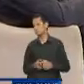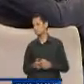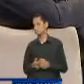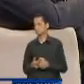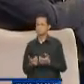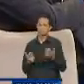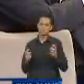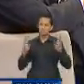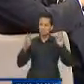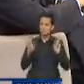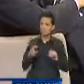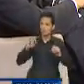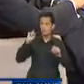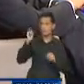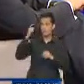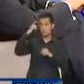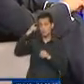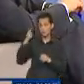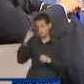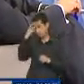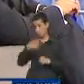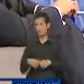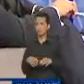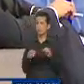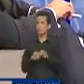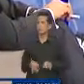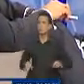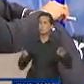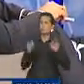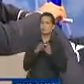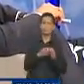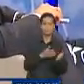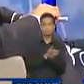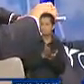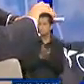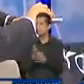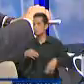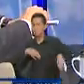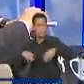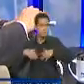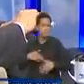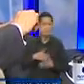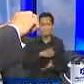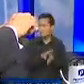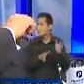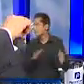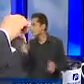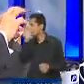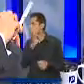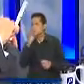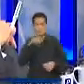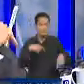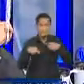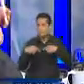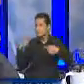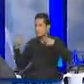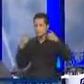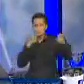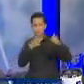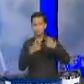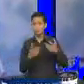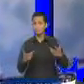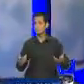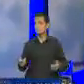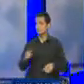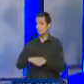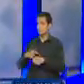en gestión o en gobierno es dinámico. Siempre está moviéndose y más aún cuando se trata de un gobierno que lleva un tiempo